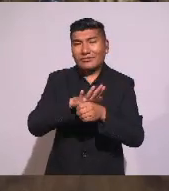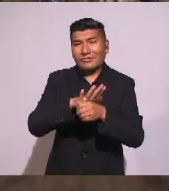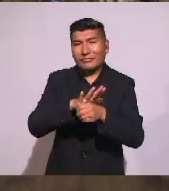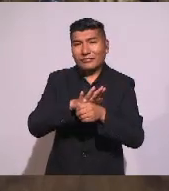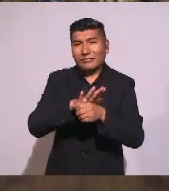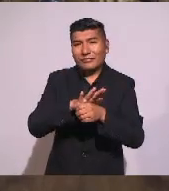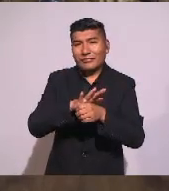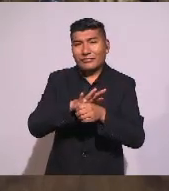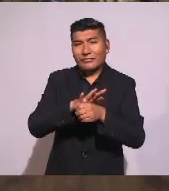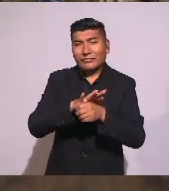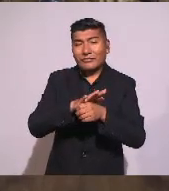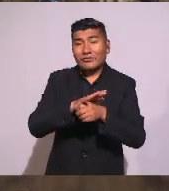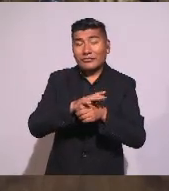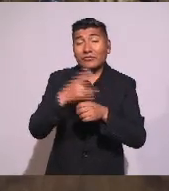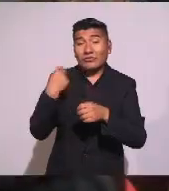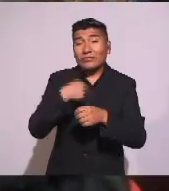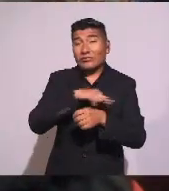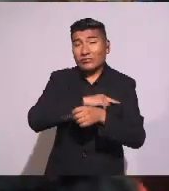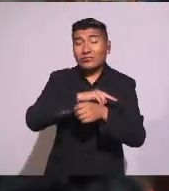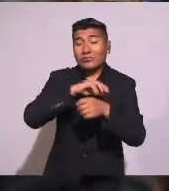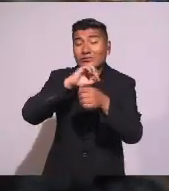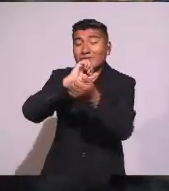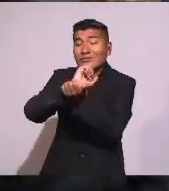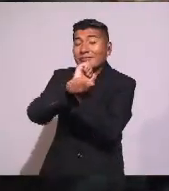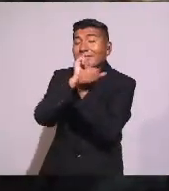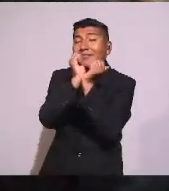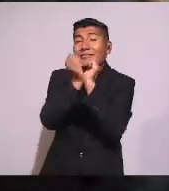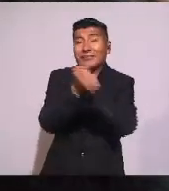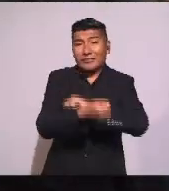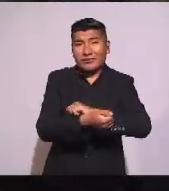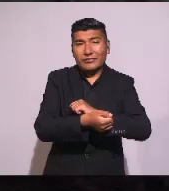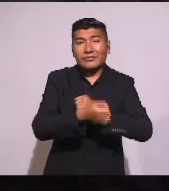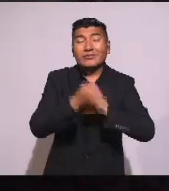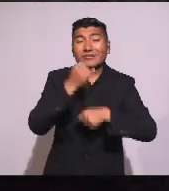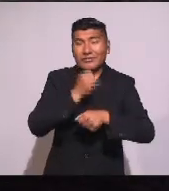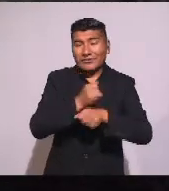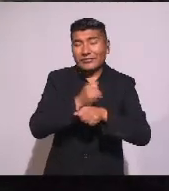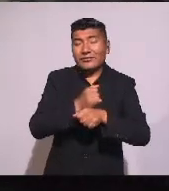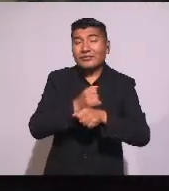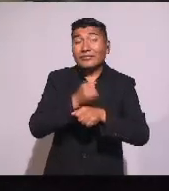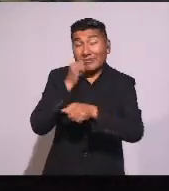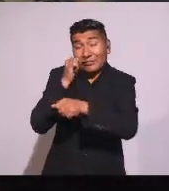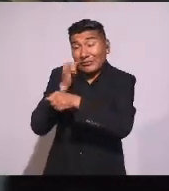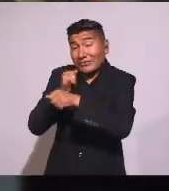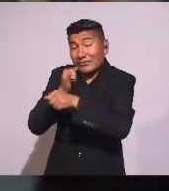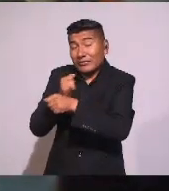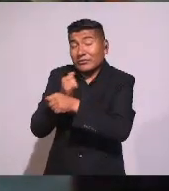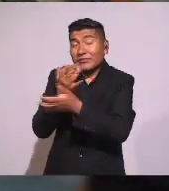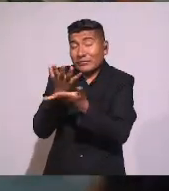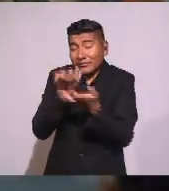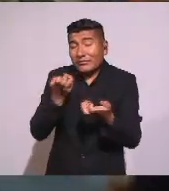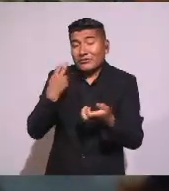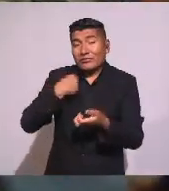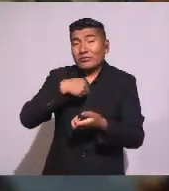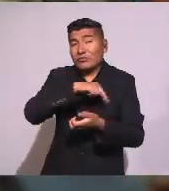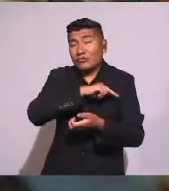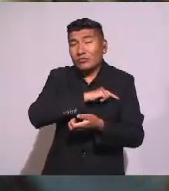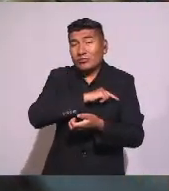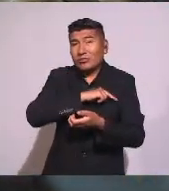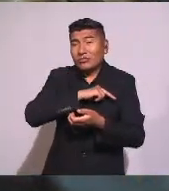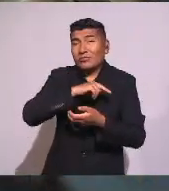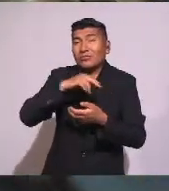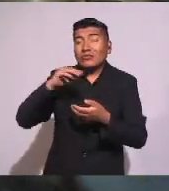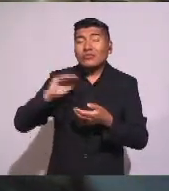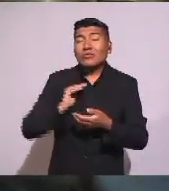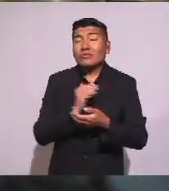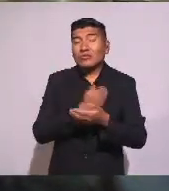al llamarnos a la conversión la iglesia ama que repitamos y hagamos nuestra